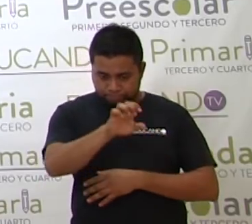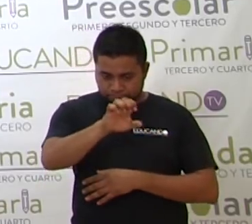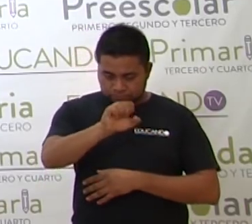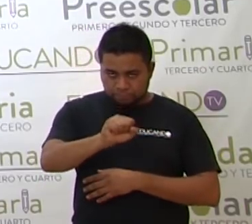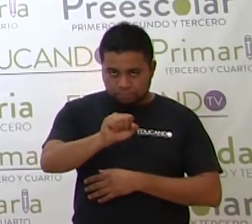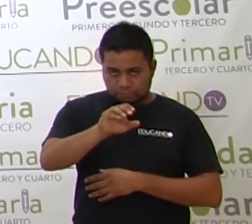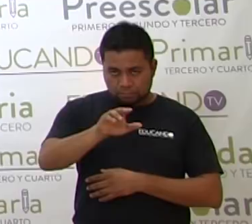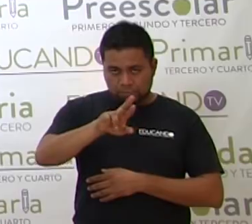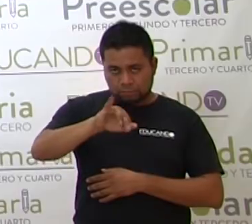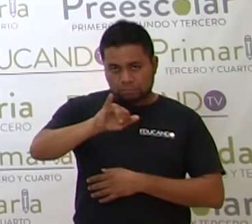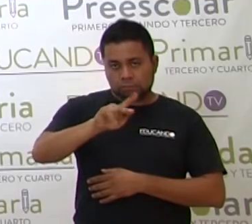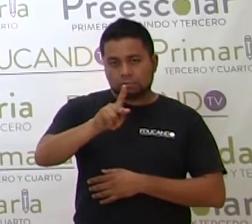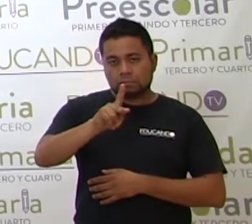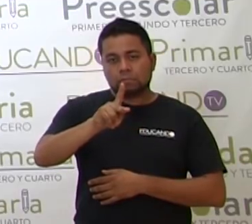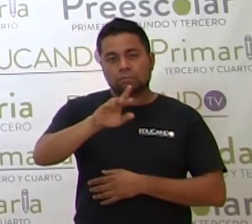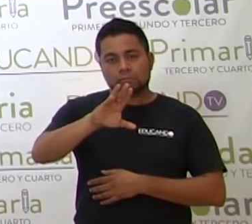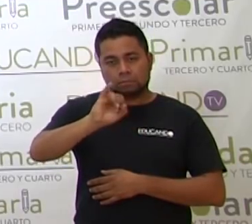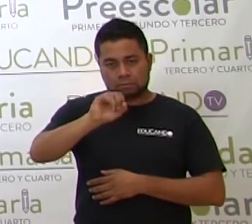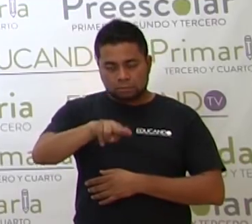subjetiva.